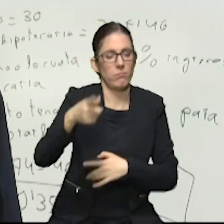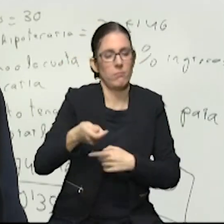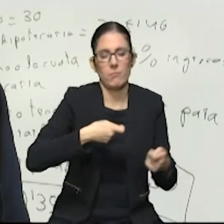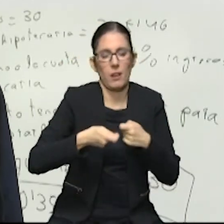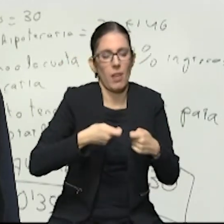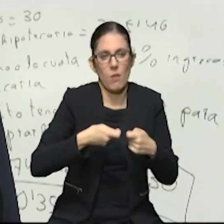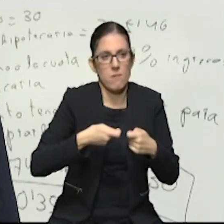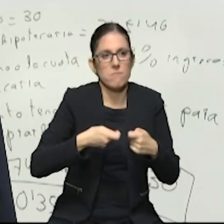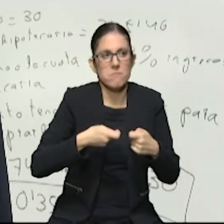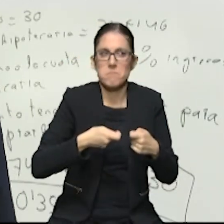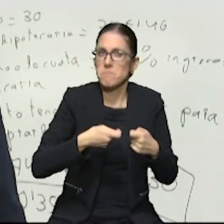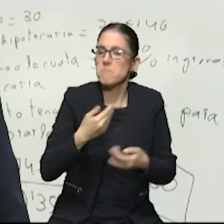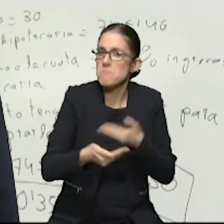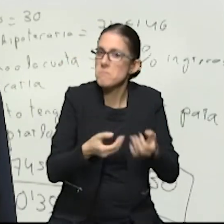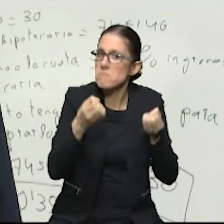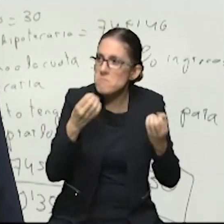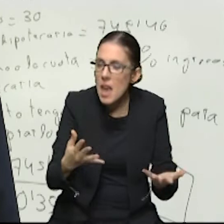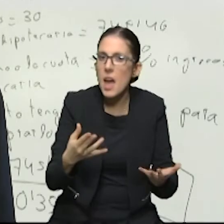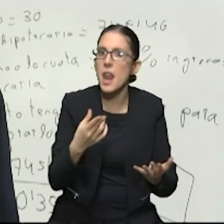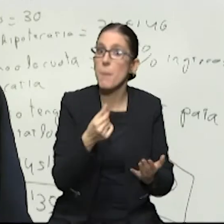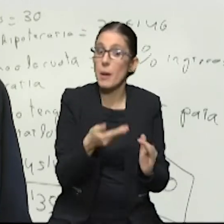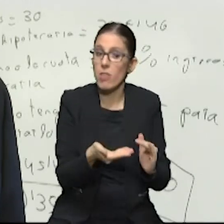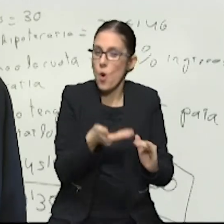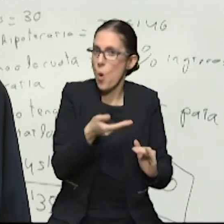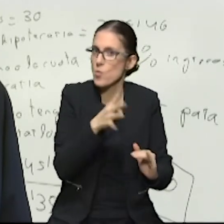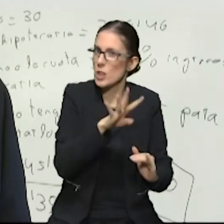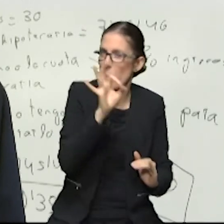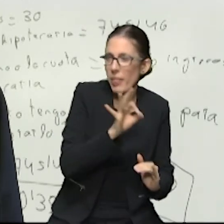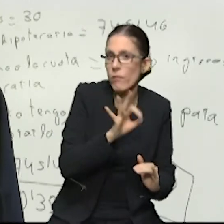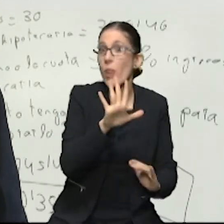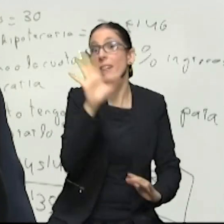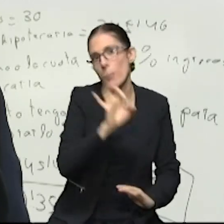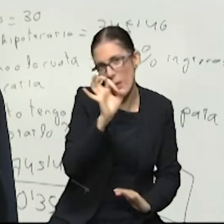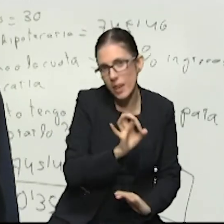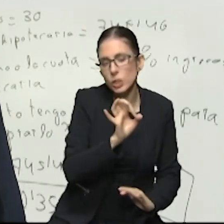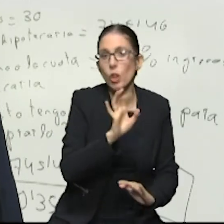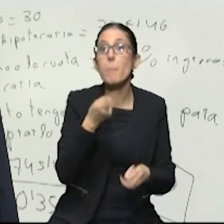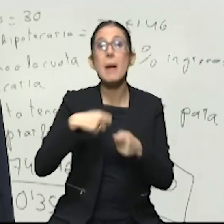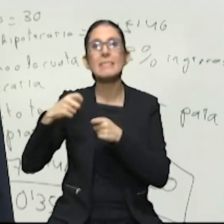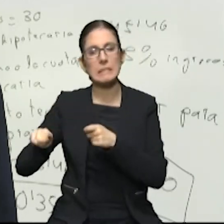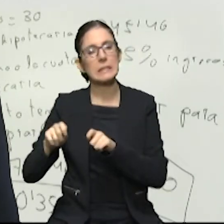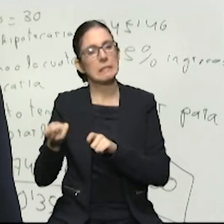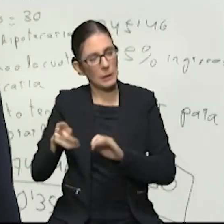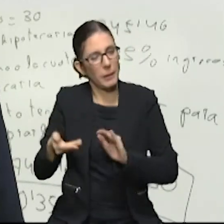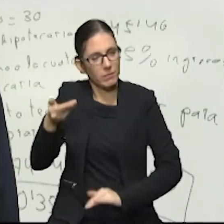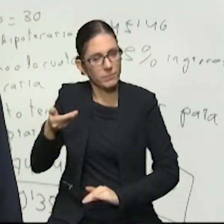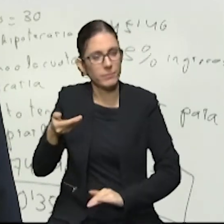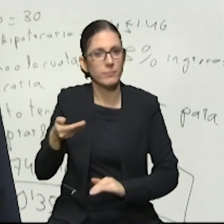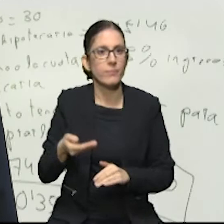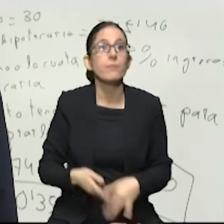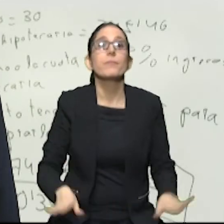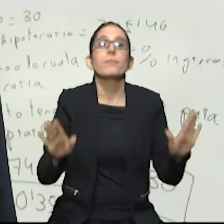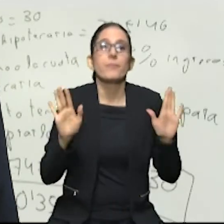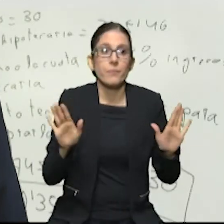va a ir relativamente bien, van a subir los precios aproximadamente un 4 o un 5%, las ventas también. Ahora, aquel